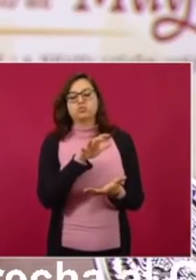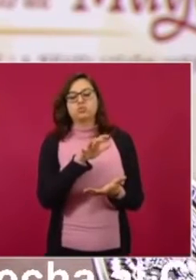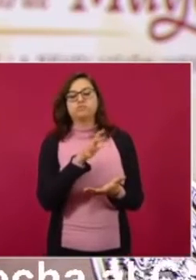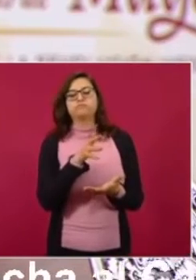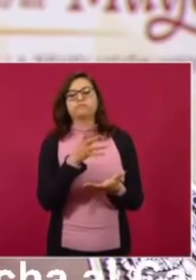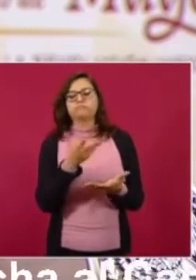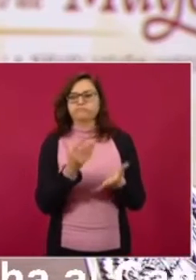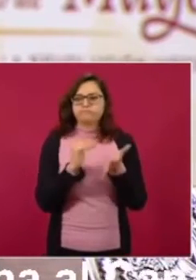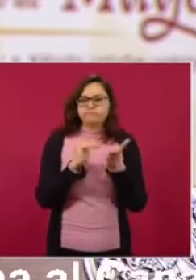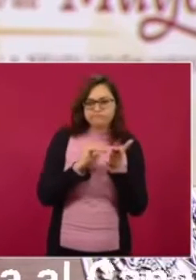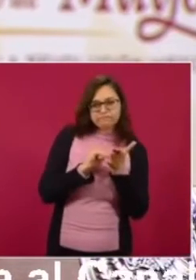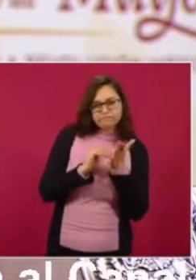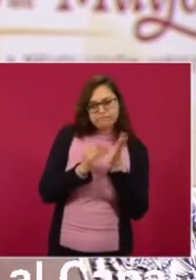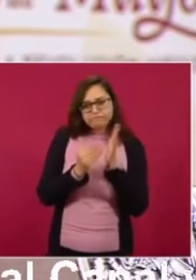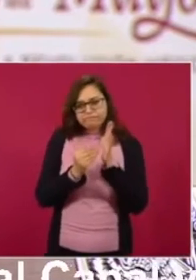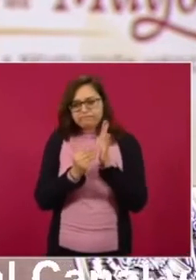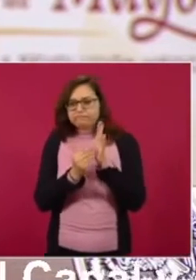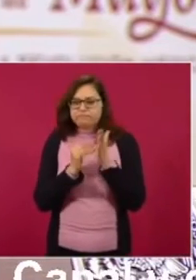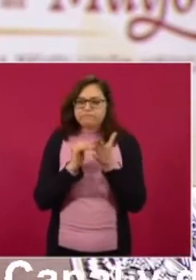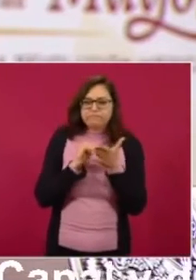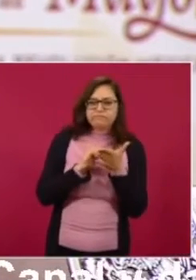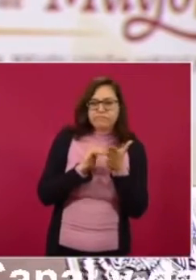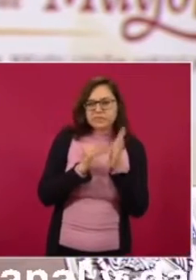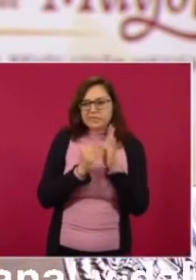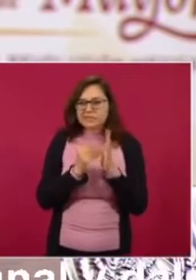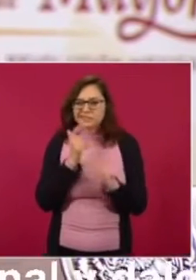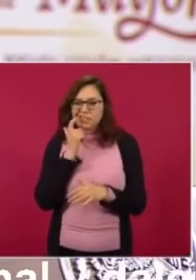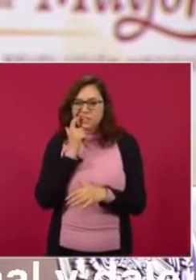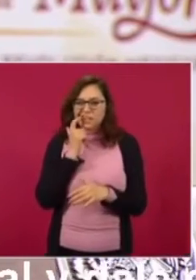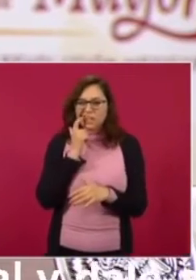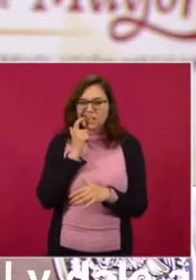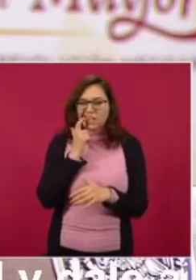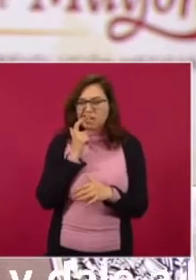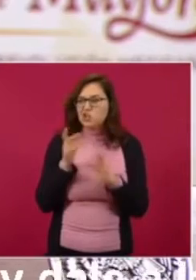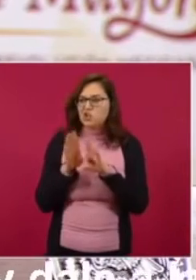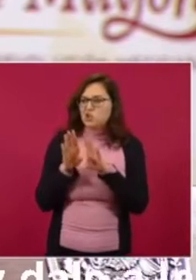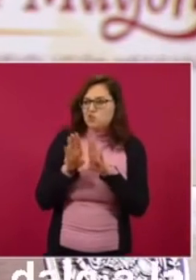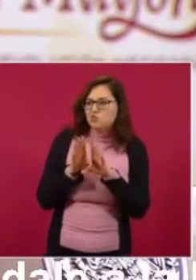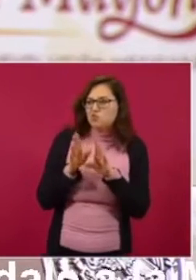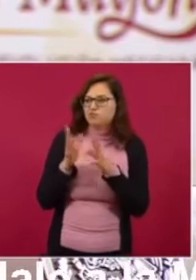cómo este caemos